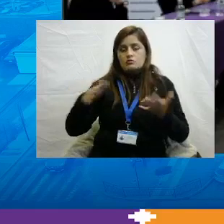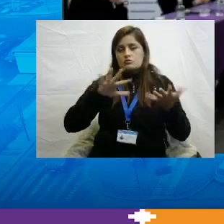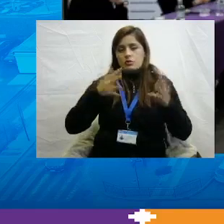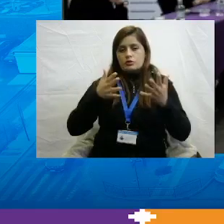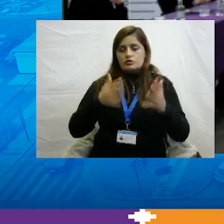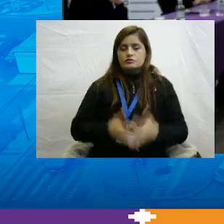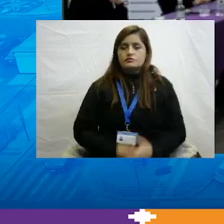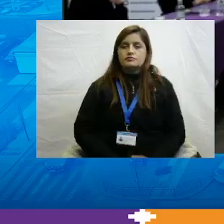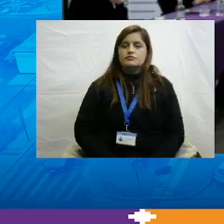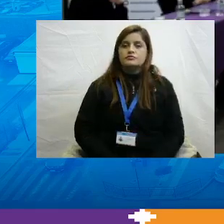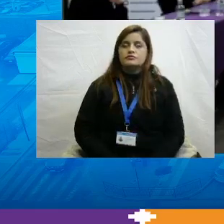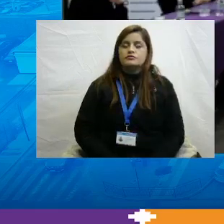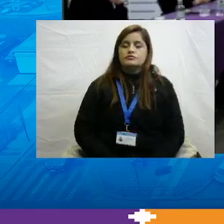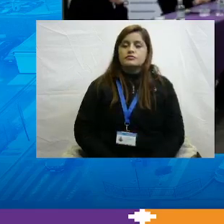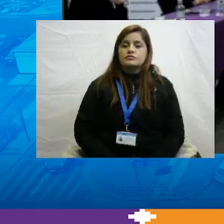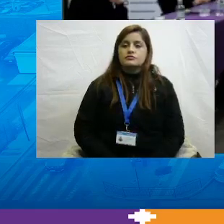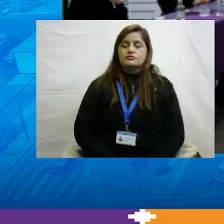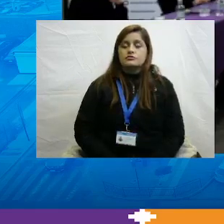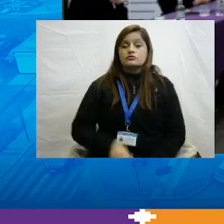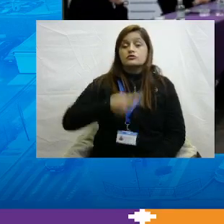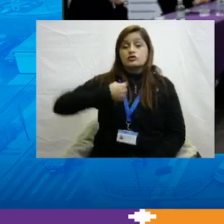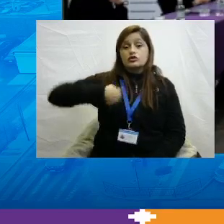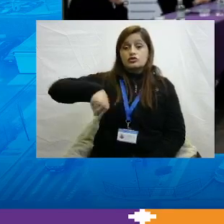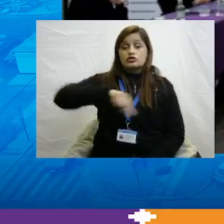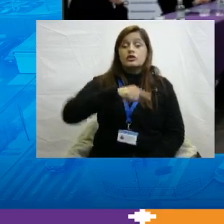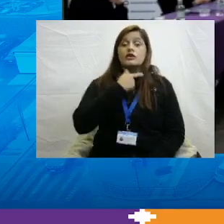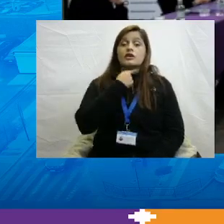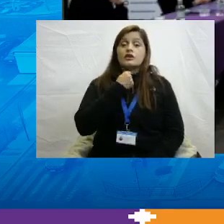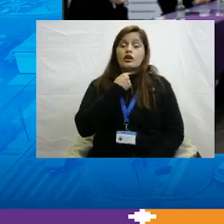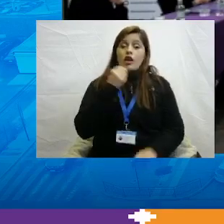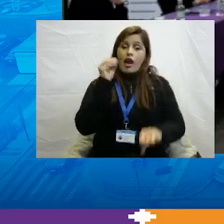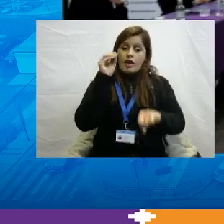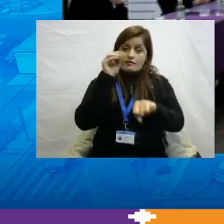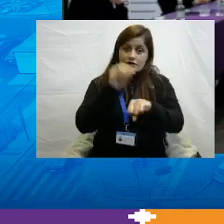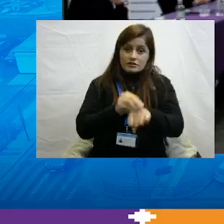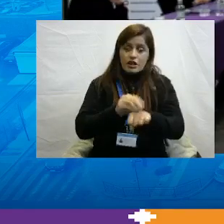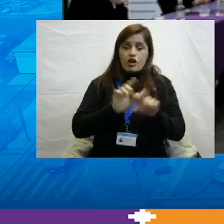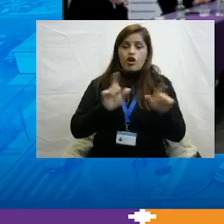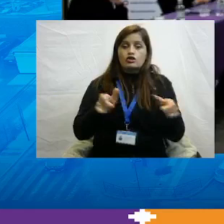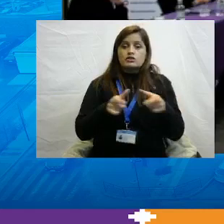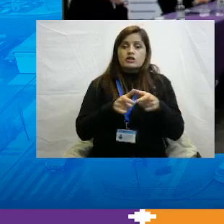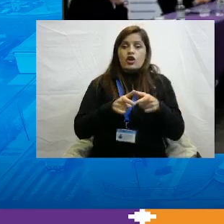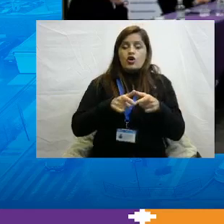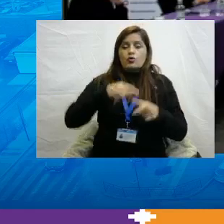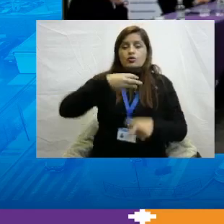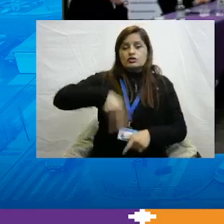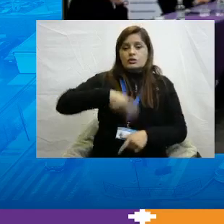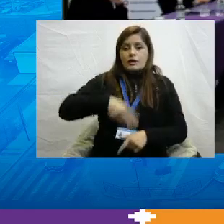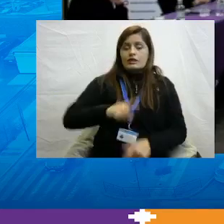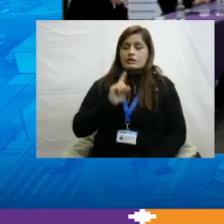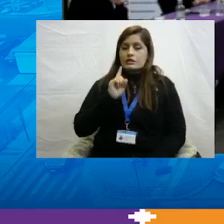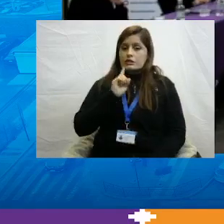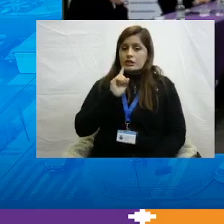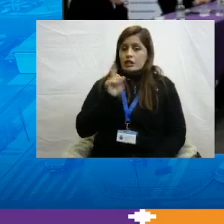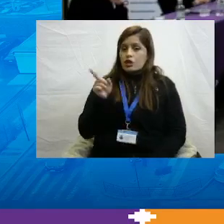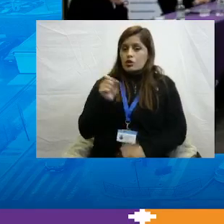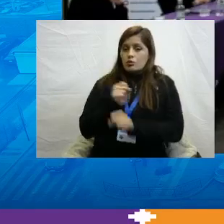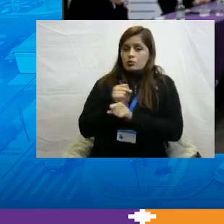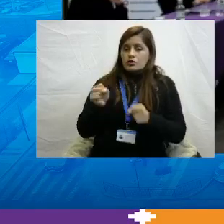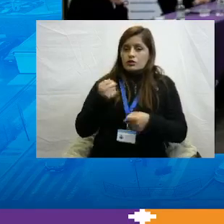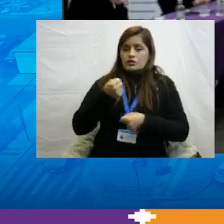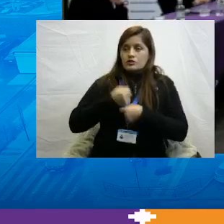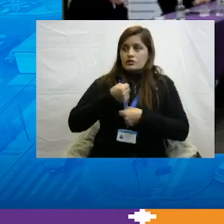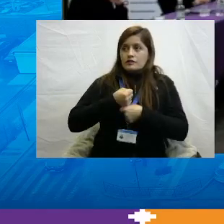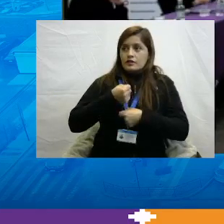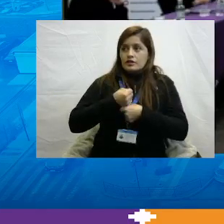8.286.320 pesos. Por lo tanto, nosotros queremos poner en conocimiento al Honorable Consejo Municipal la situación de este trabajador, que tiene imposibilidades